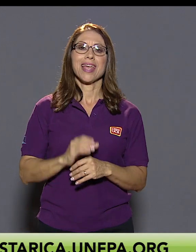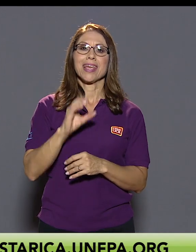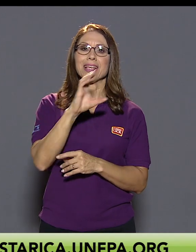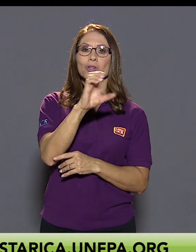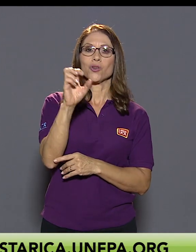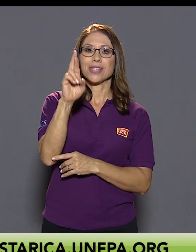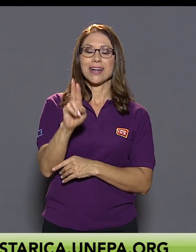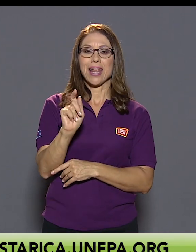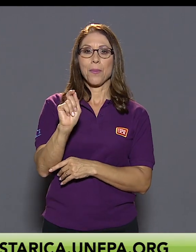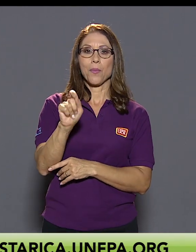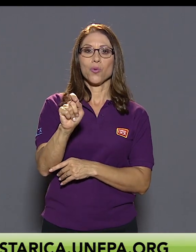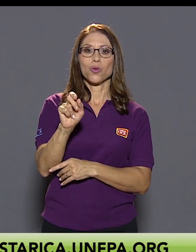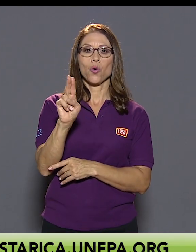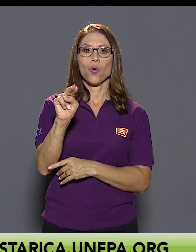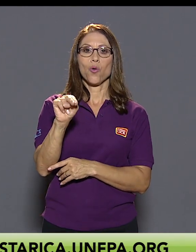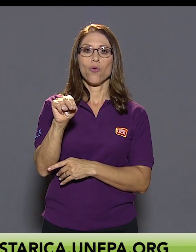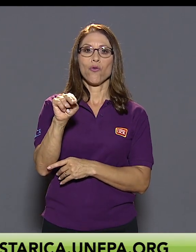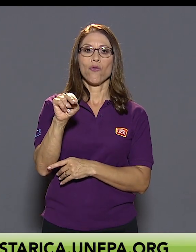es